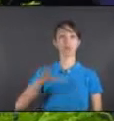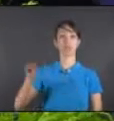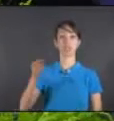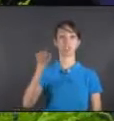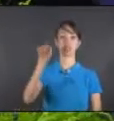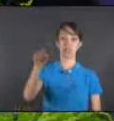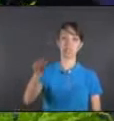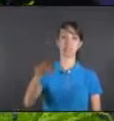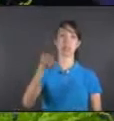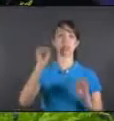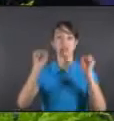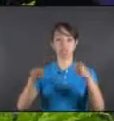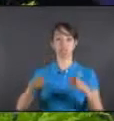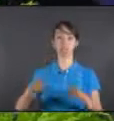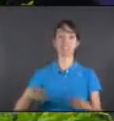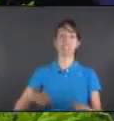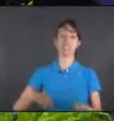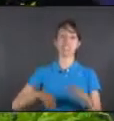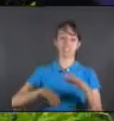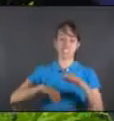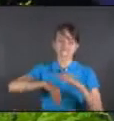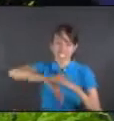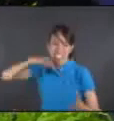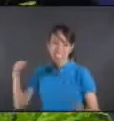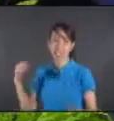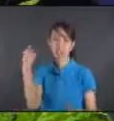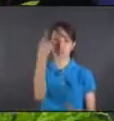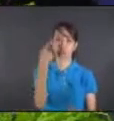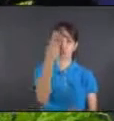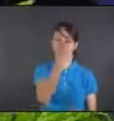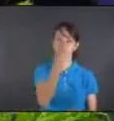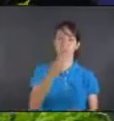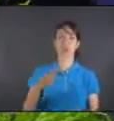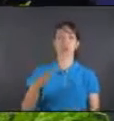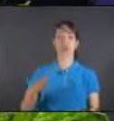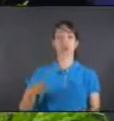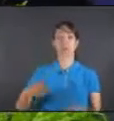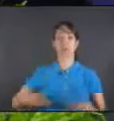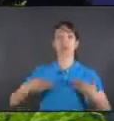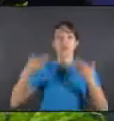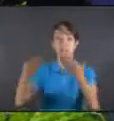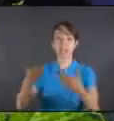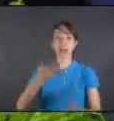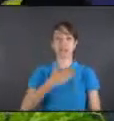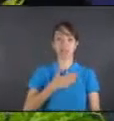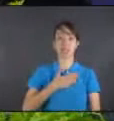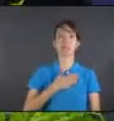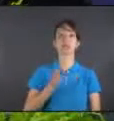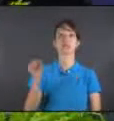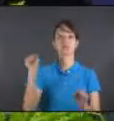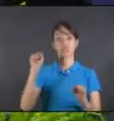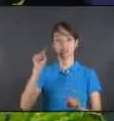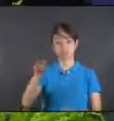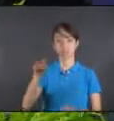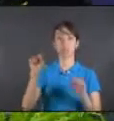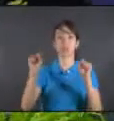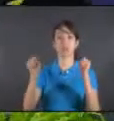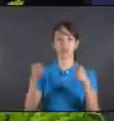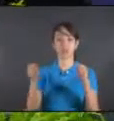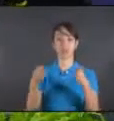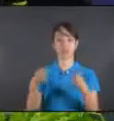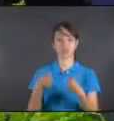dice a uno de sus discípulos, yo digo verdad en Cristo y no miento, que si ustedes